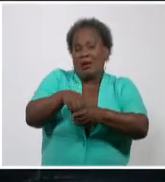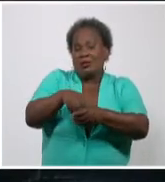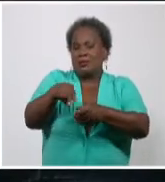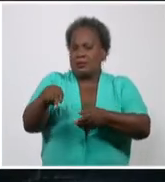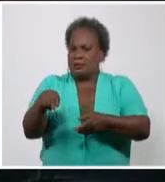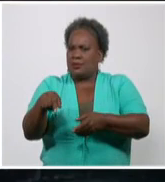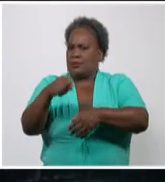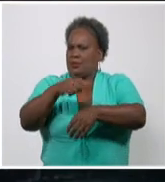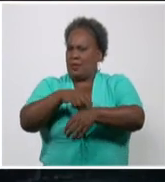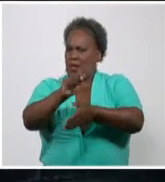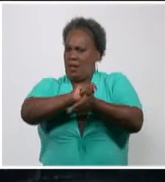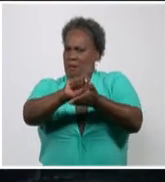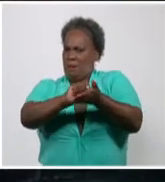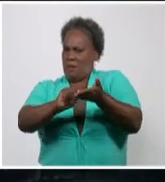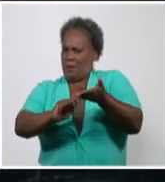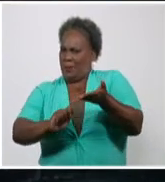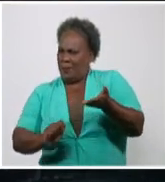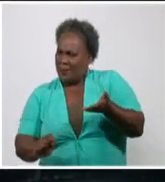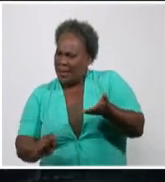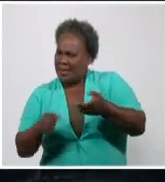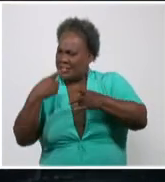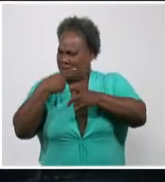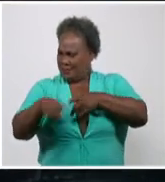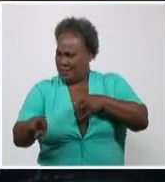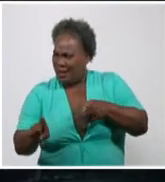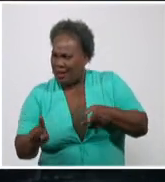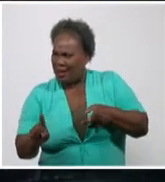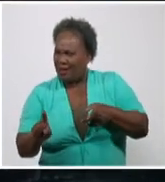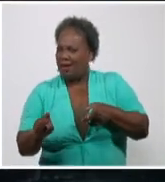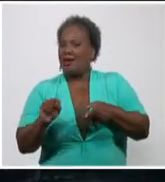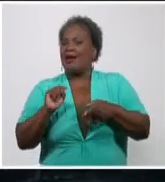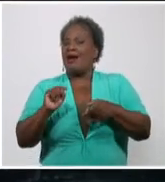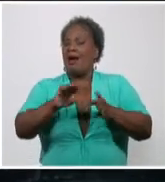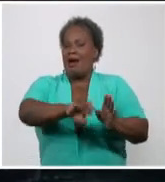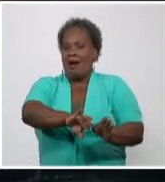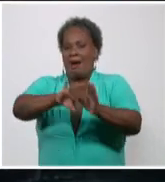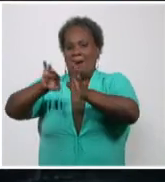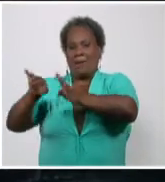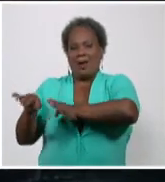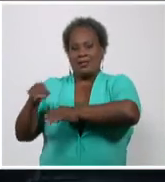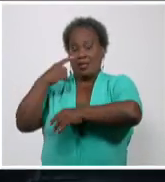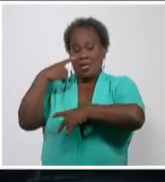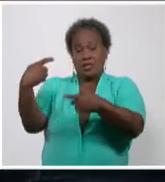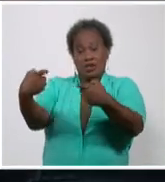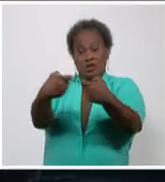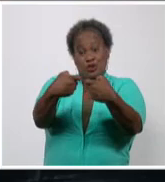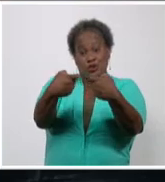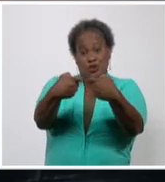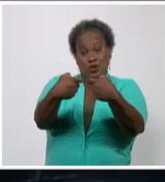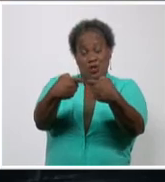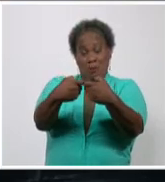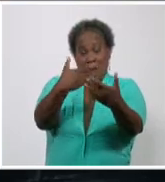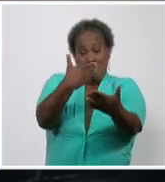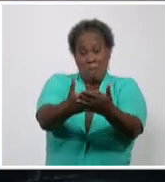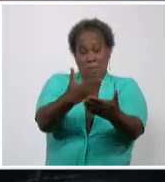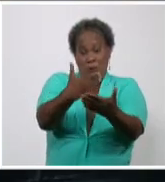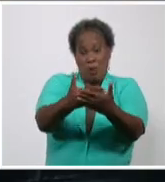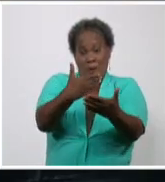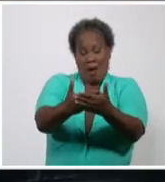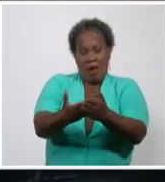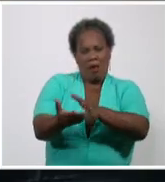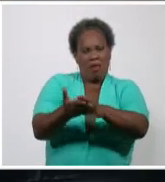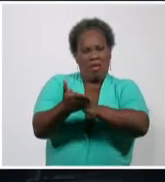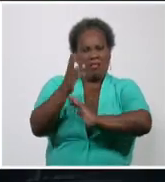este papel lleno de convenientes confesiones. De paso, por otro lado, se suelta el chisme de pruebas que nadie ha visto